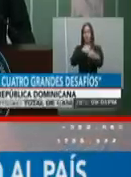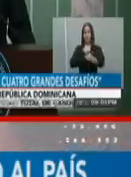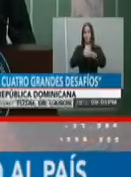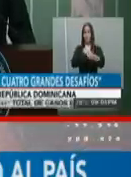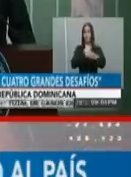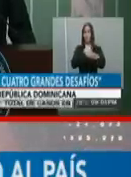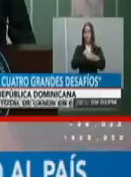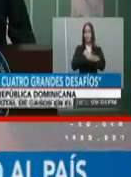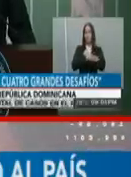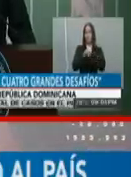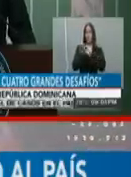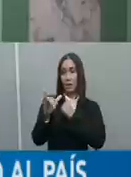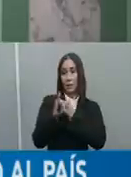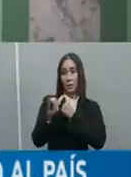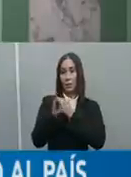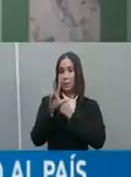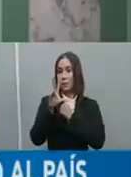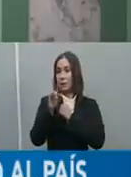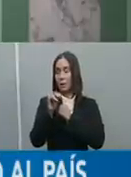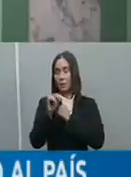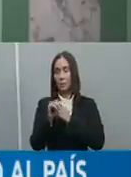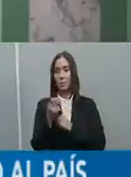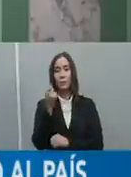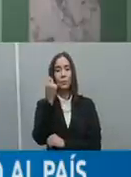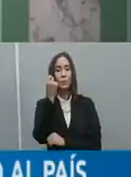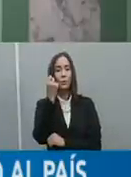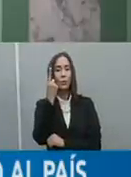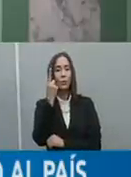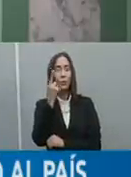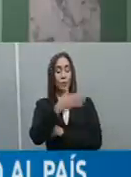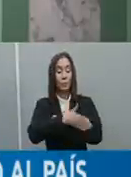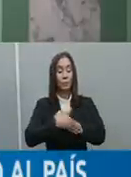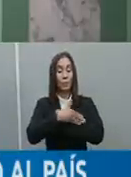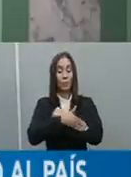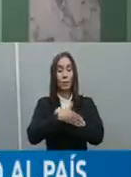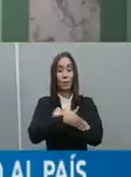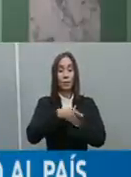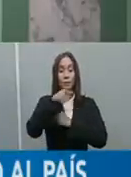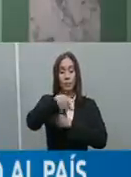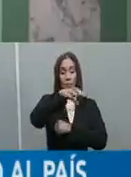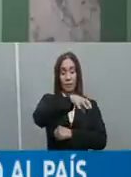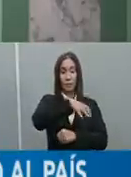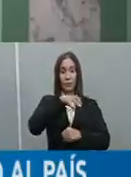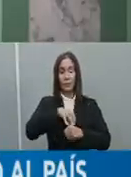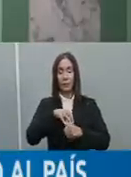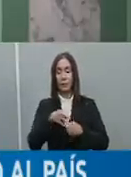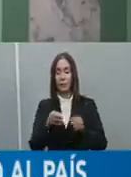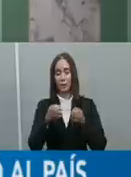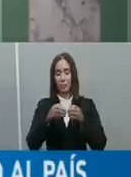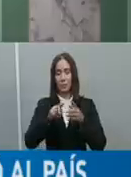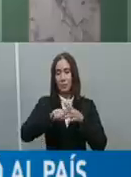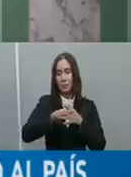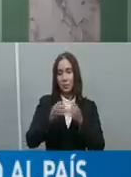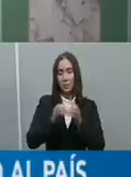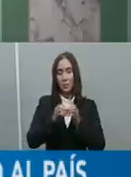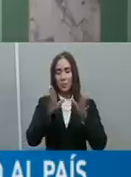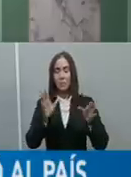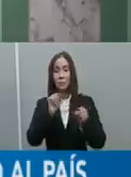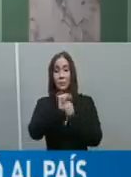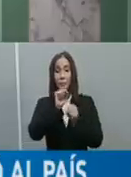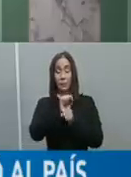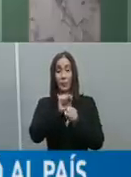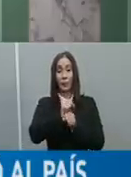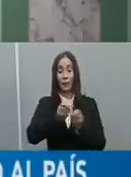personas necesitadas, y sí se va a prorrogar los programas de ayudas sociales a toda la ciudadanía. Esto incluye el